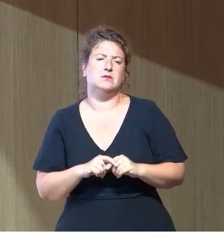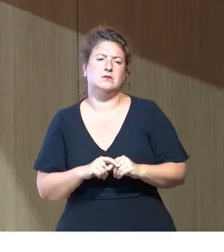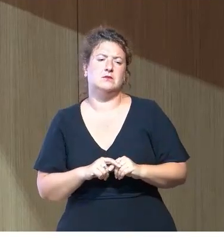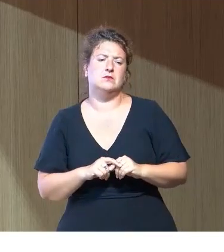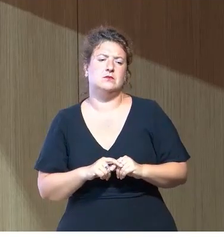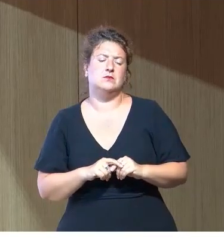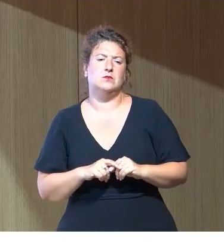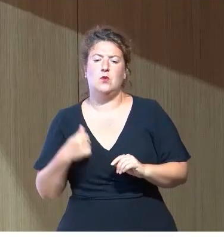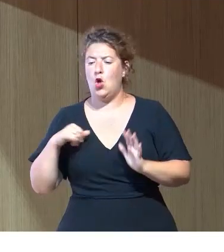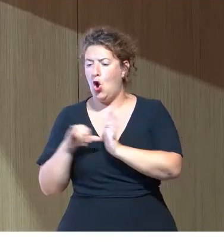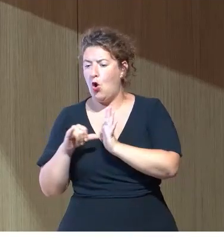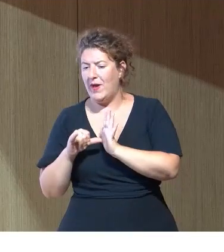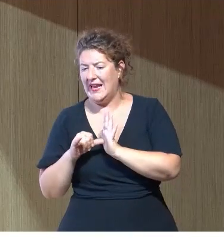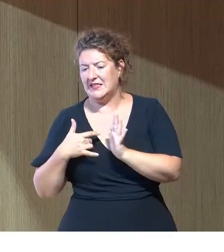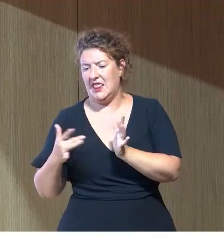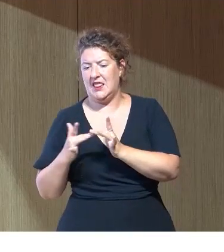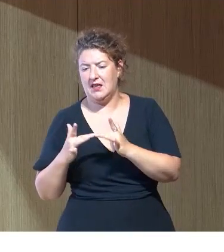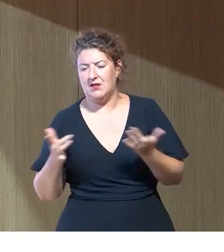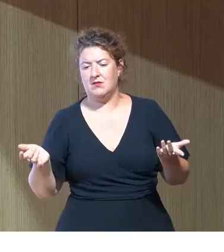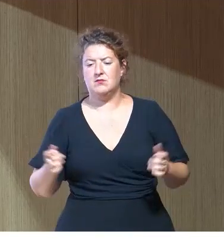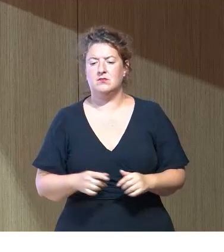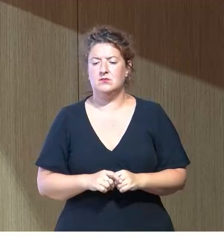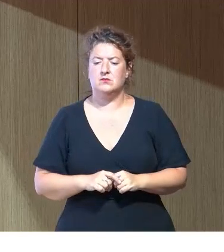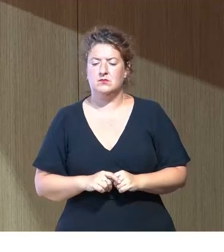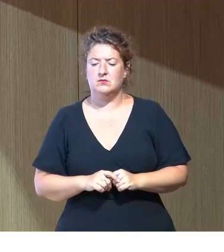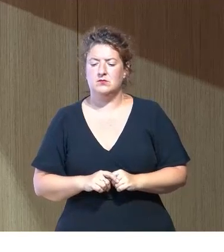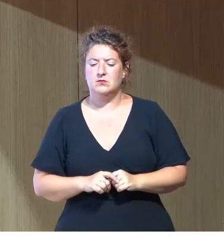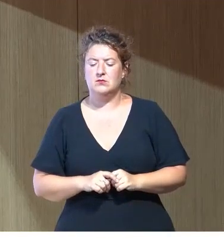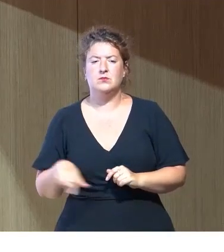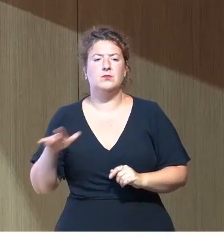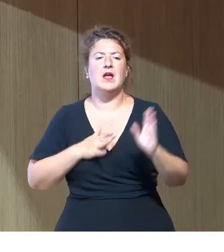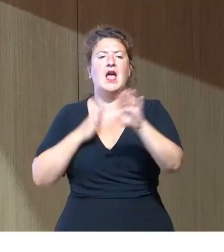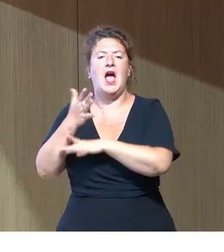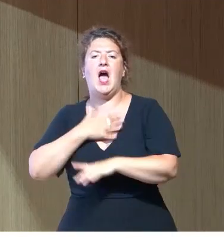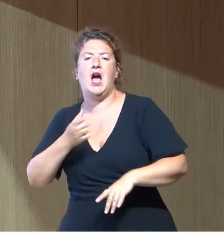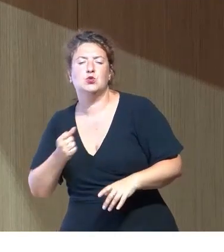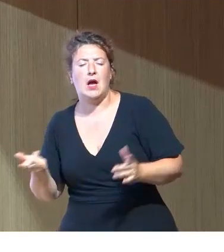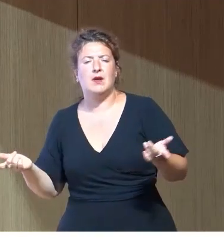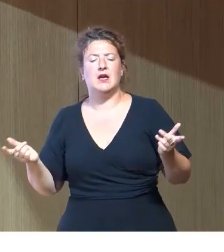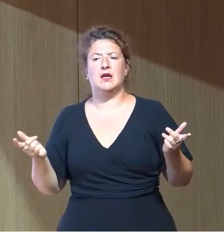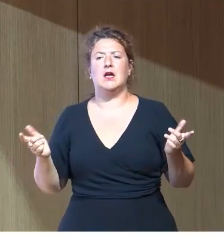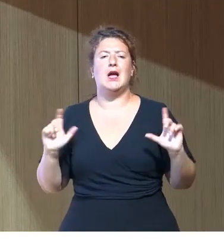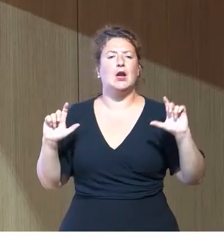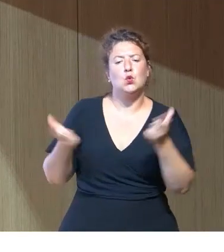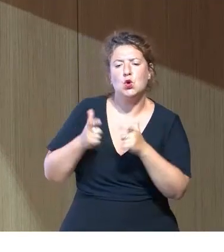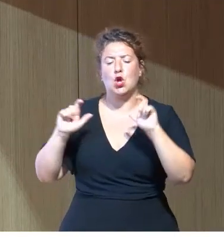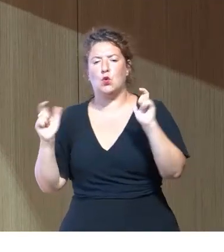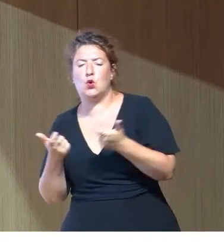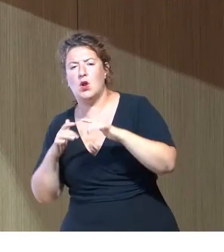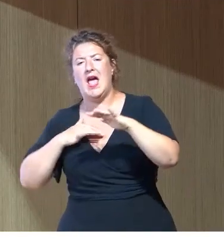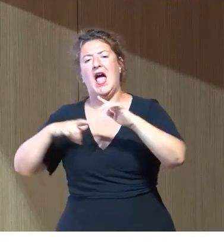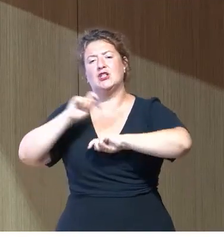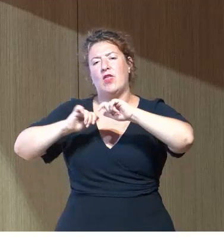de los jóvenes lo que comentaba antes es salir a los ayuntamientos esas reuniones más en el día a día con el movimiento